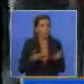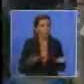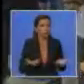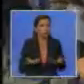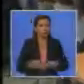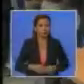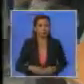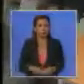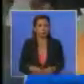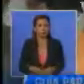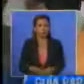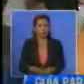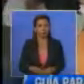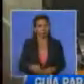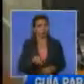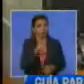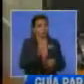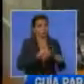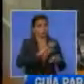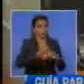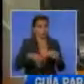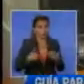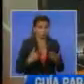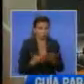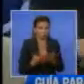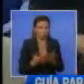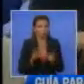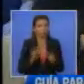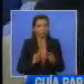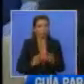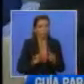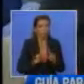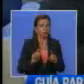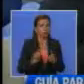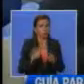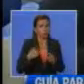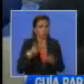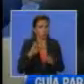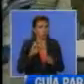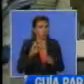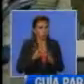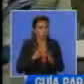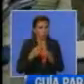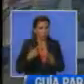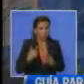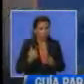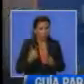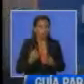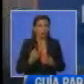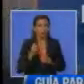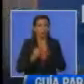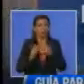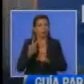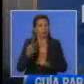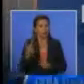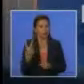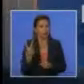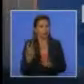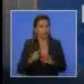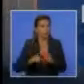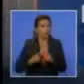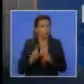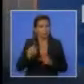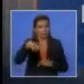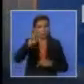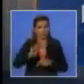Le queremos recordar, como contribuyente, que el tiempo para presentar su declaración de impuesto a la renta del periodo fiscal 2013 inicia desde